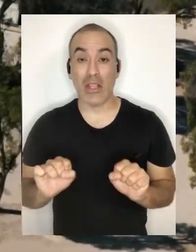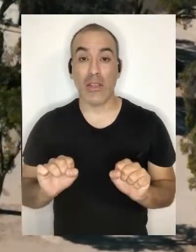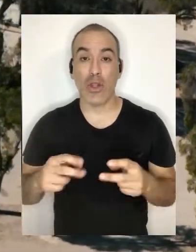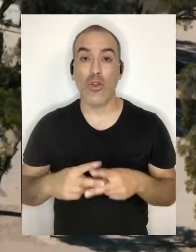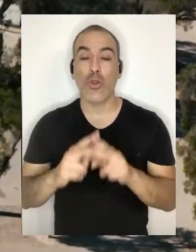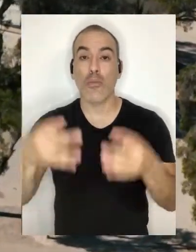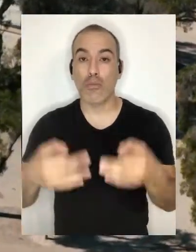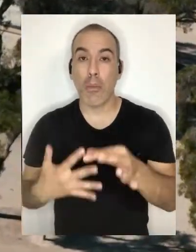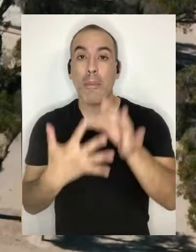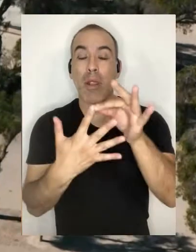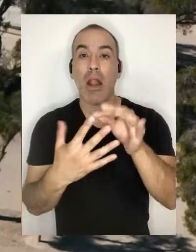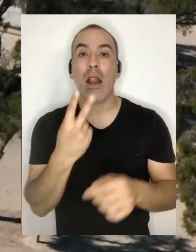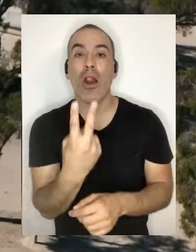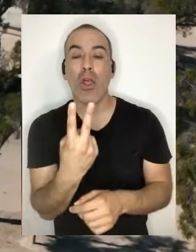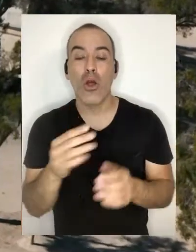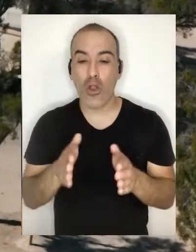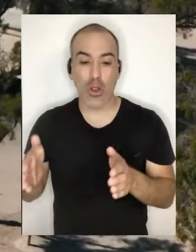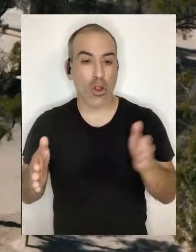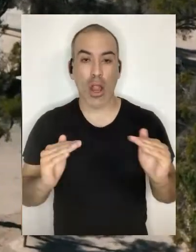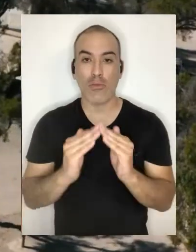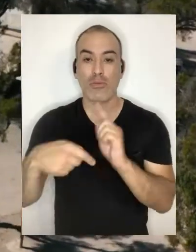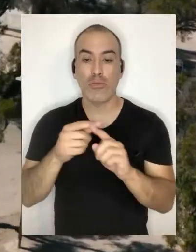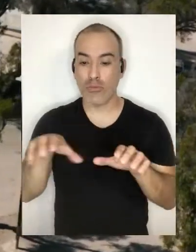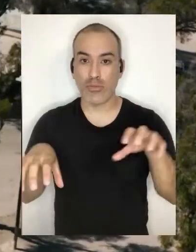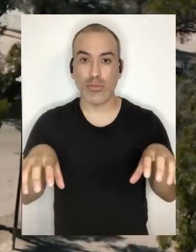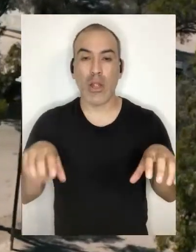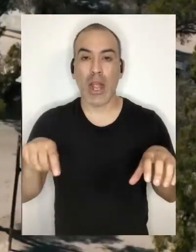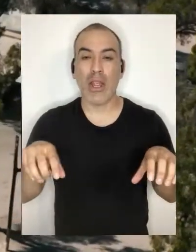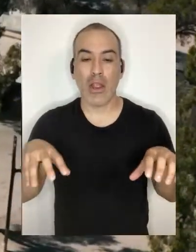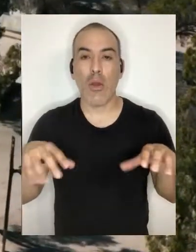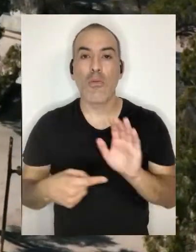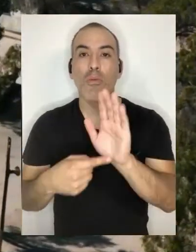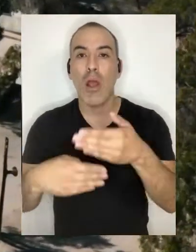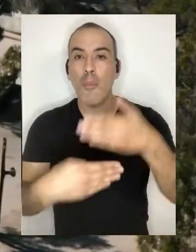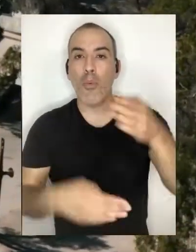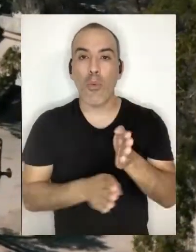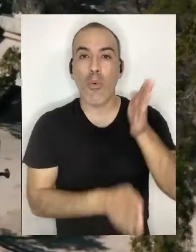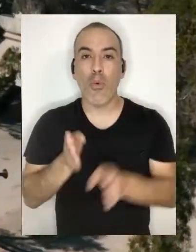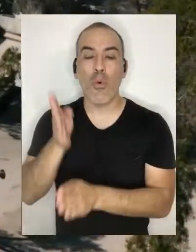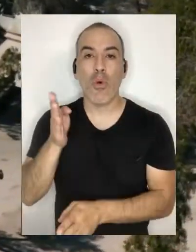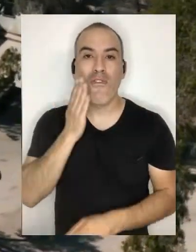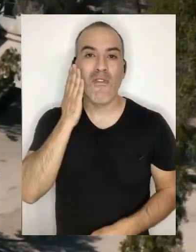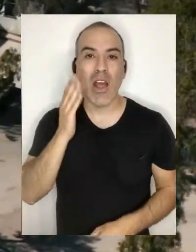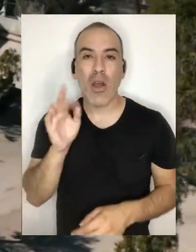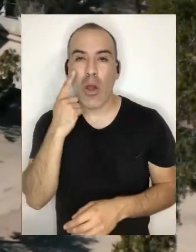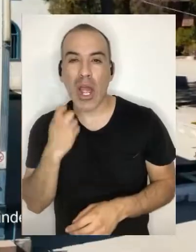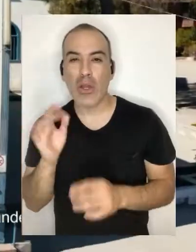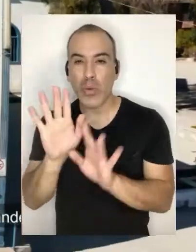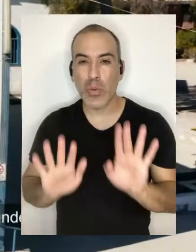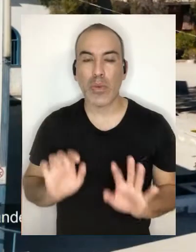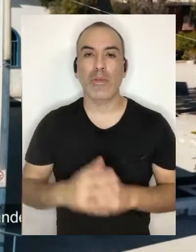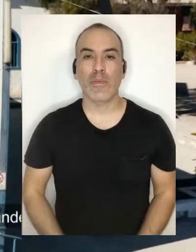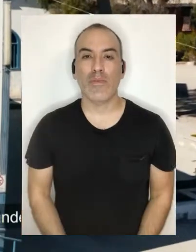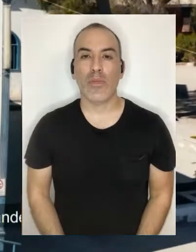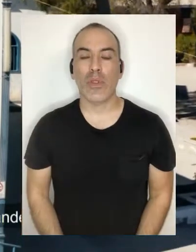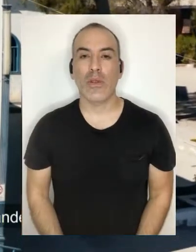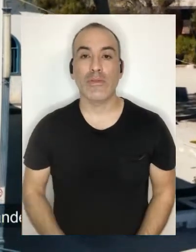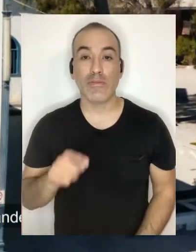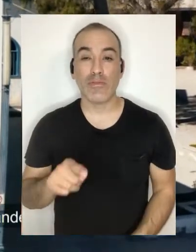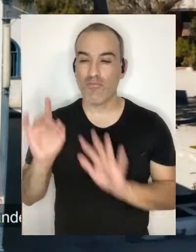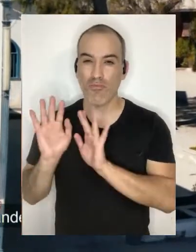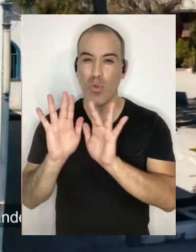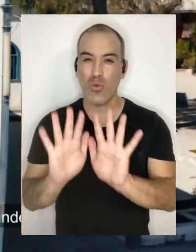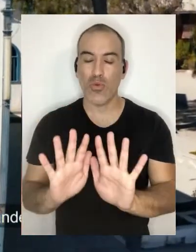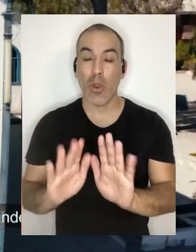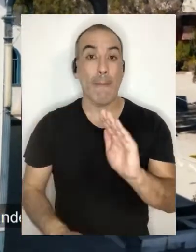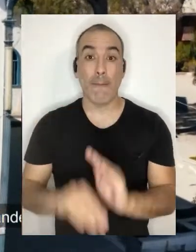principal y las 2 naves laterales, presentando sus muros de blanco ribeteados de azul. Epicentro de la